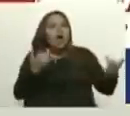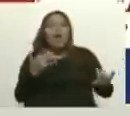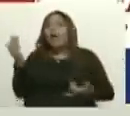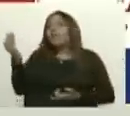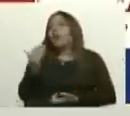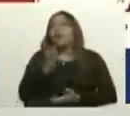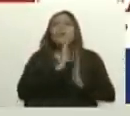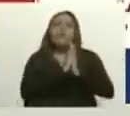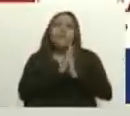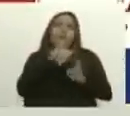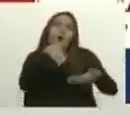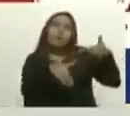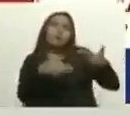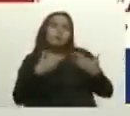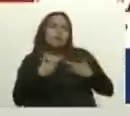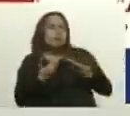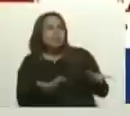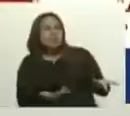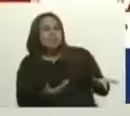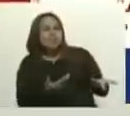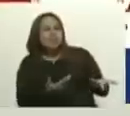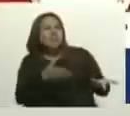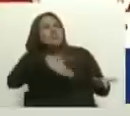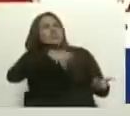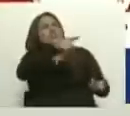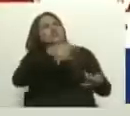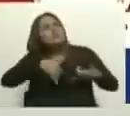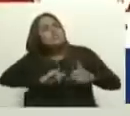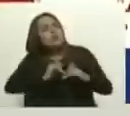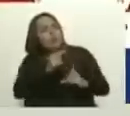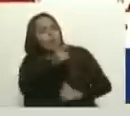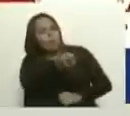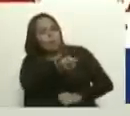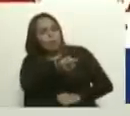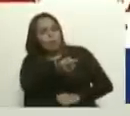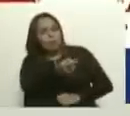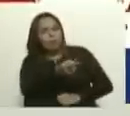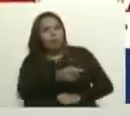mi voto. ¿Dónde están tus hijos?